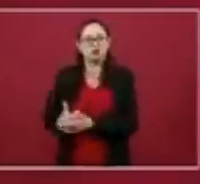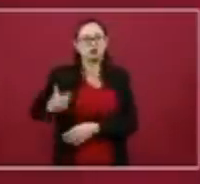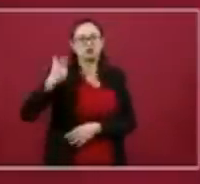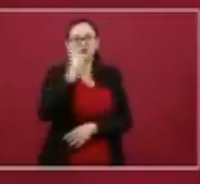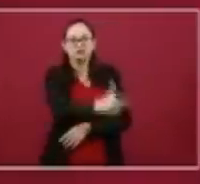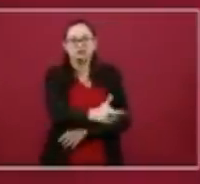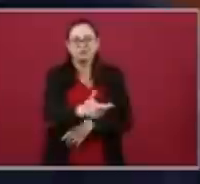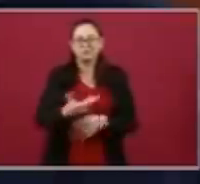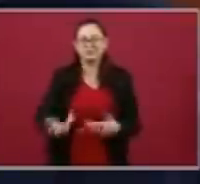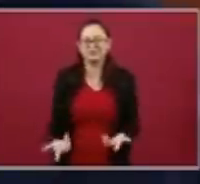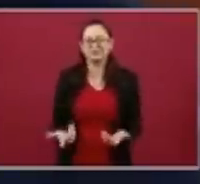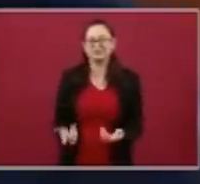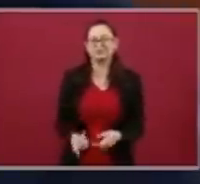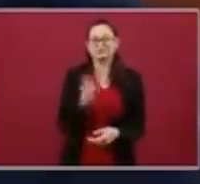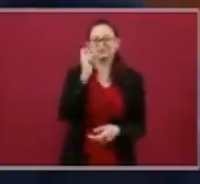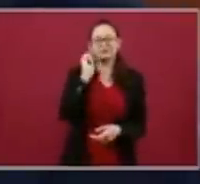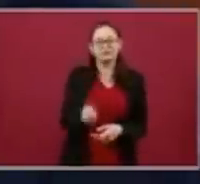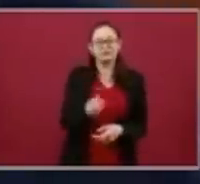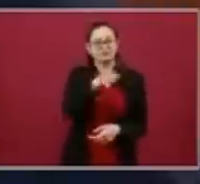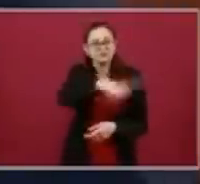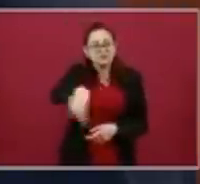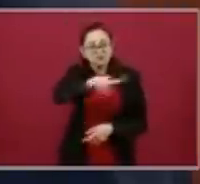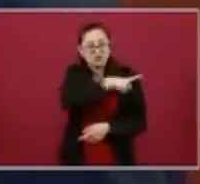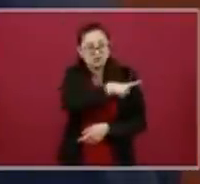Que todos los mexicanos pagáramos